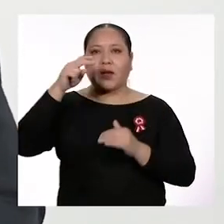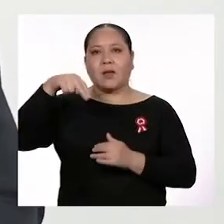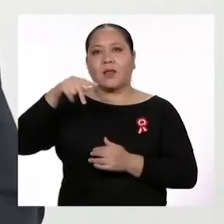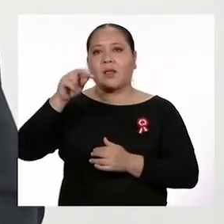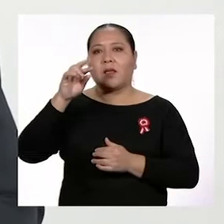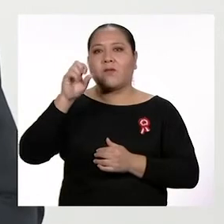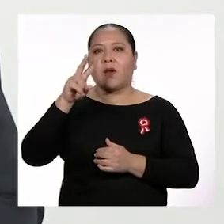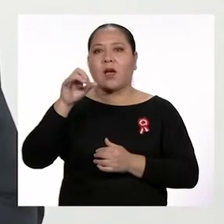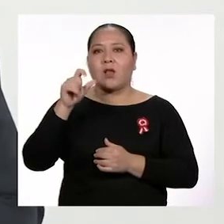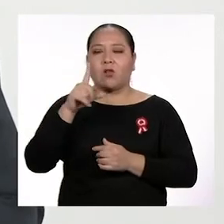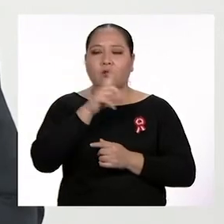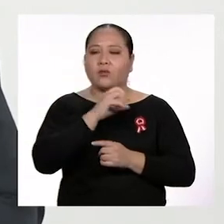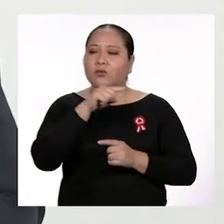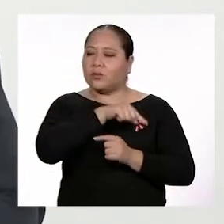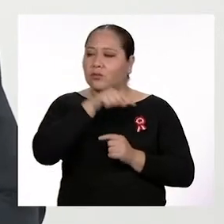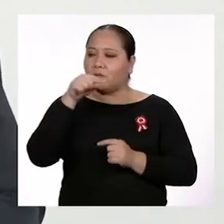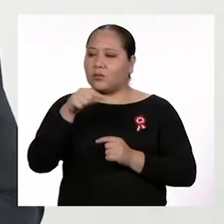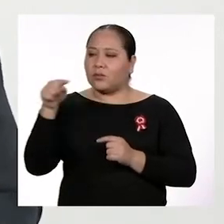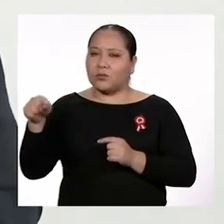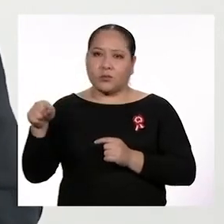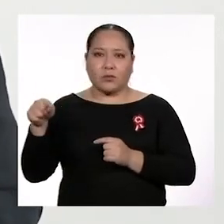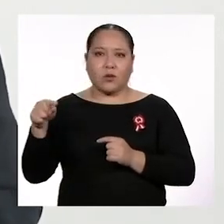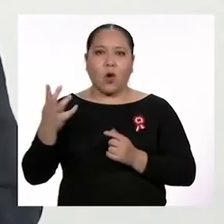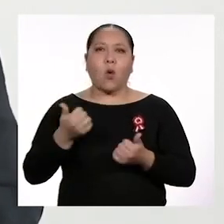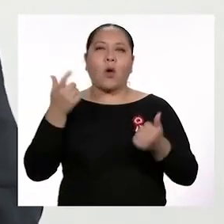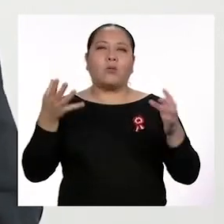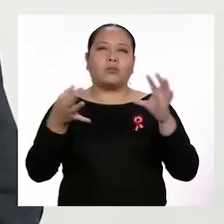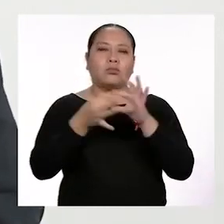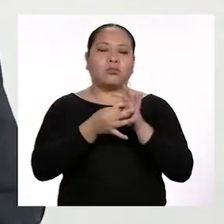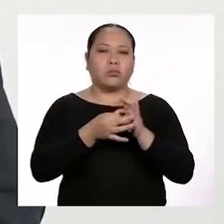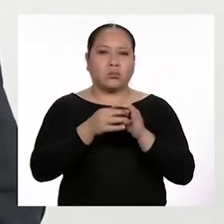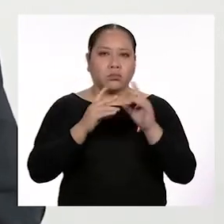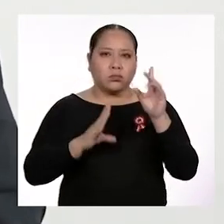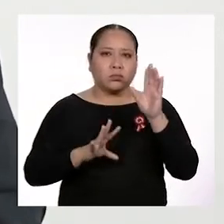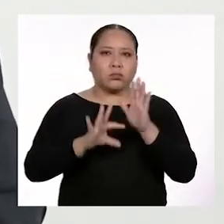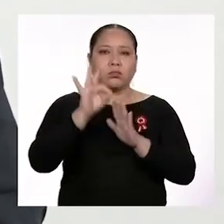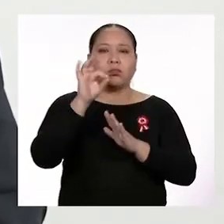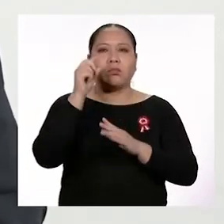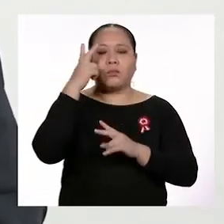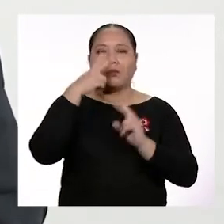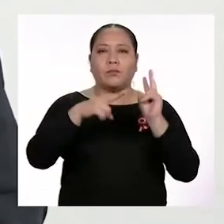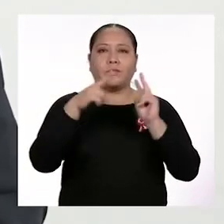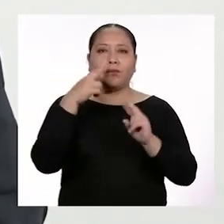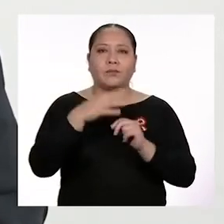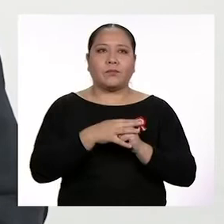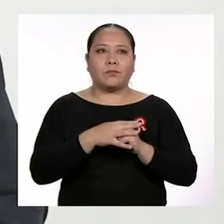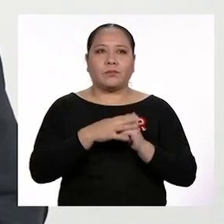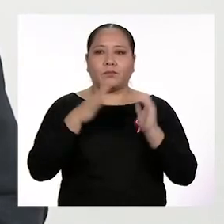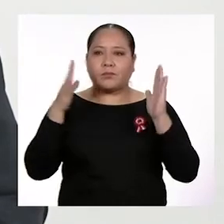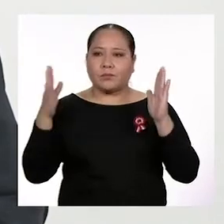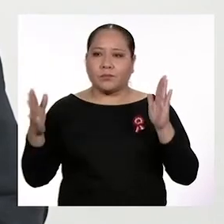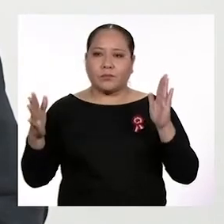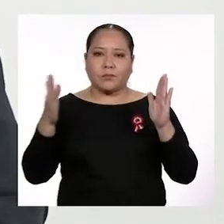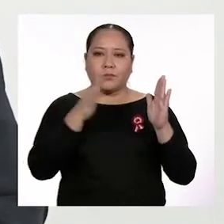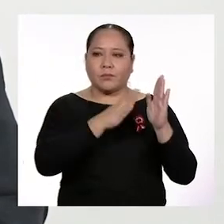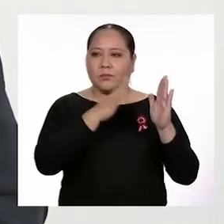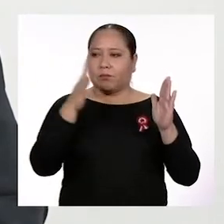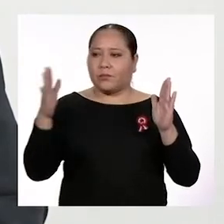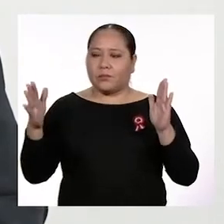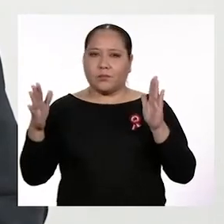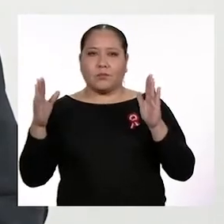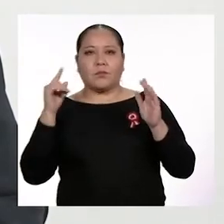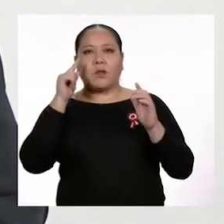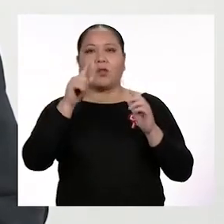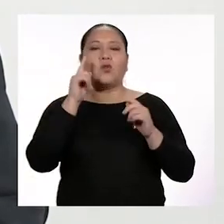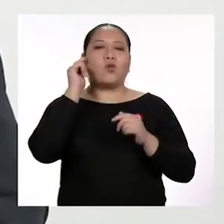coinciden entre los 3 meses. Para lograr eso, primero debemos determinar el intervalo de la medición arterial